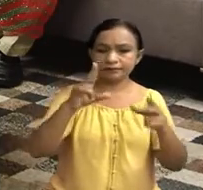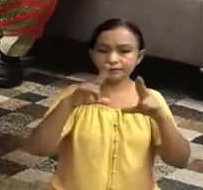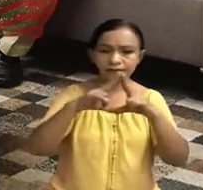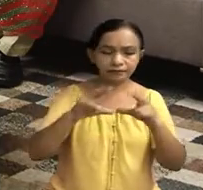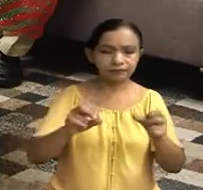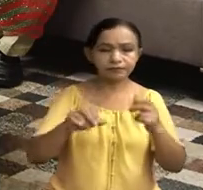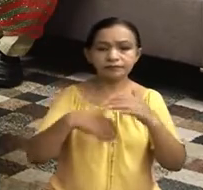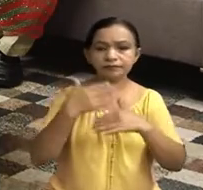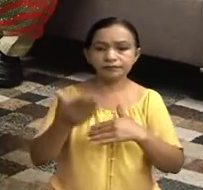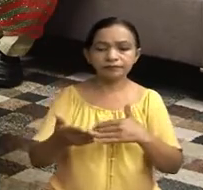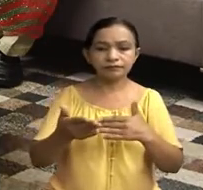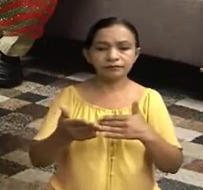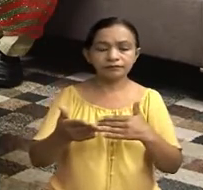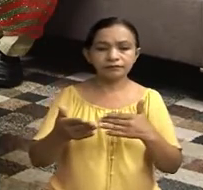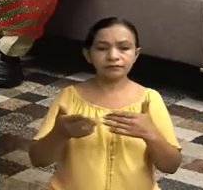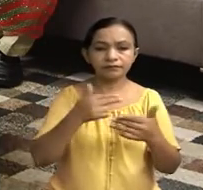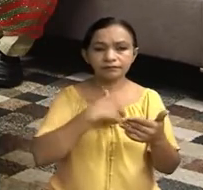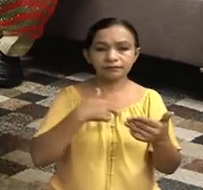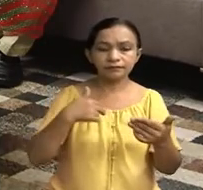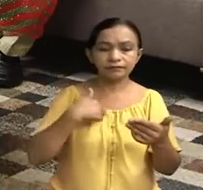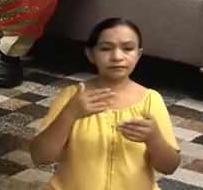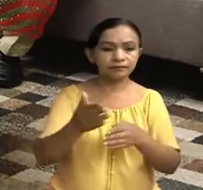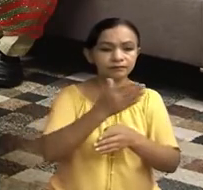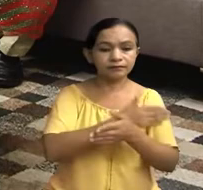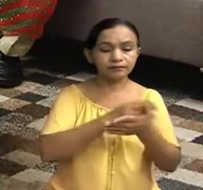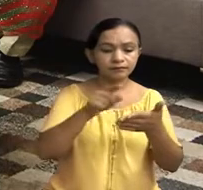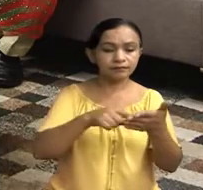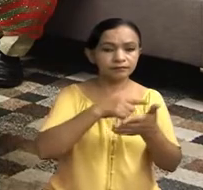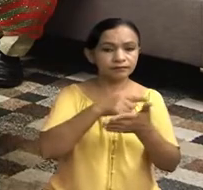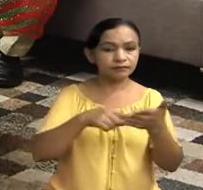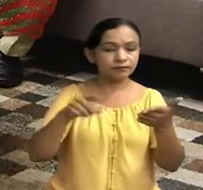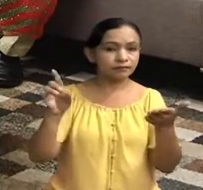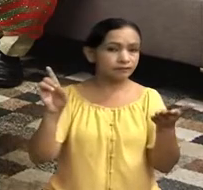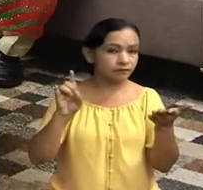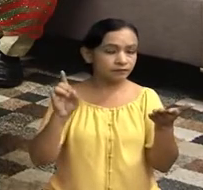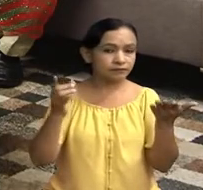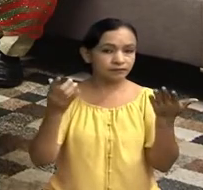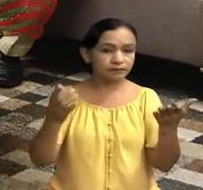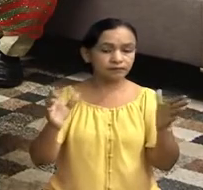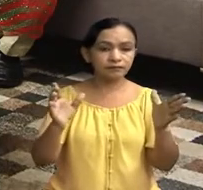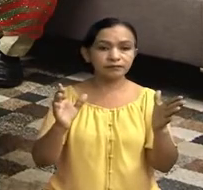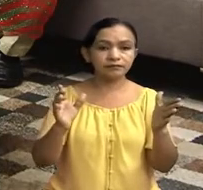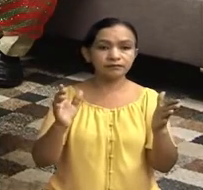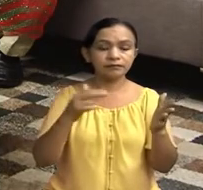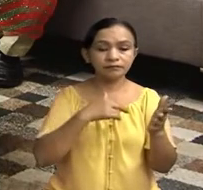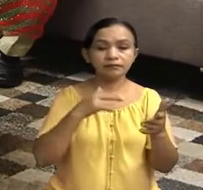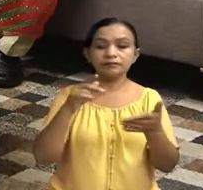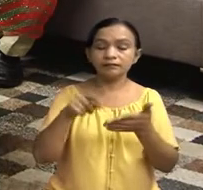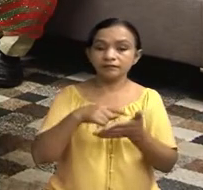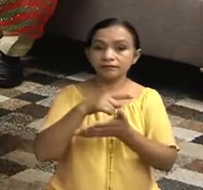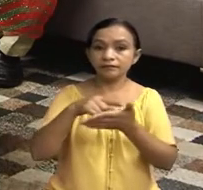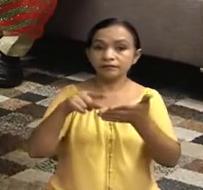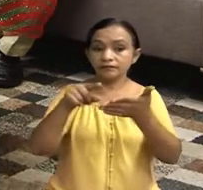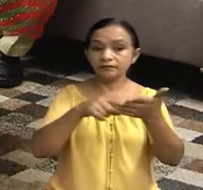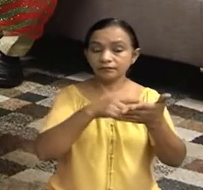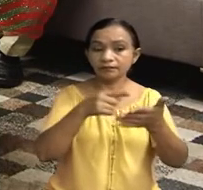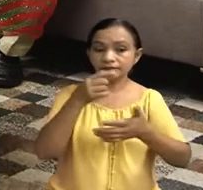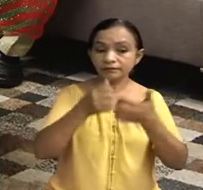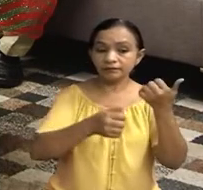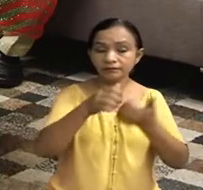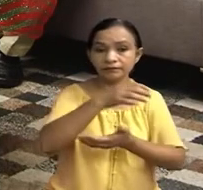después. Lo intentaron implementar antes de las elecciones en Bolivia, un proceso bastante convulso previo a las elecciones, tratando de hacer un